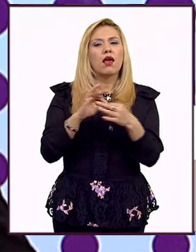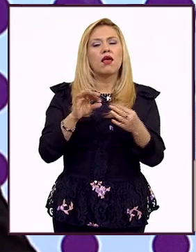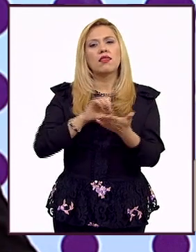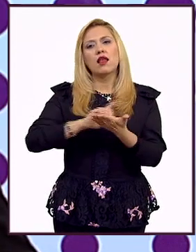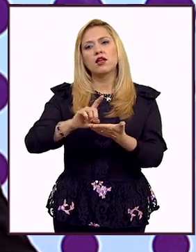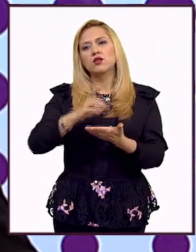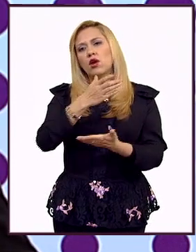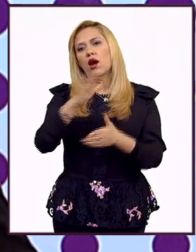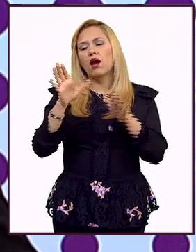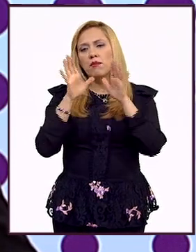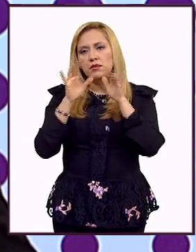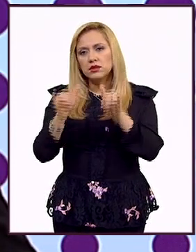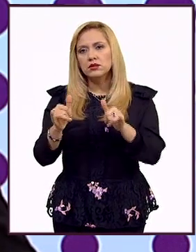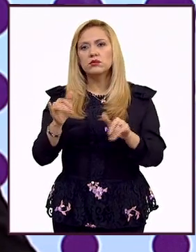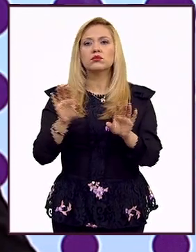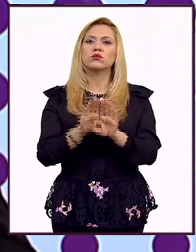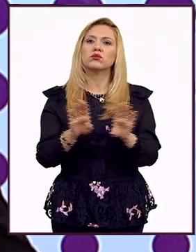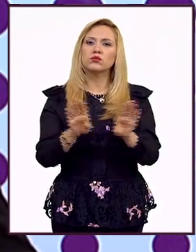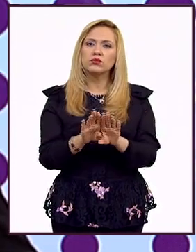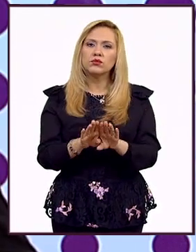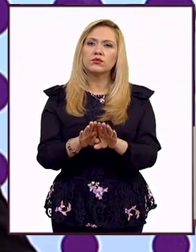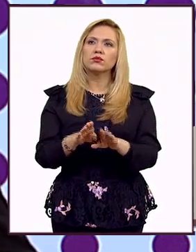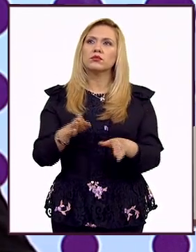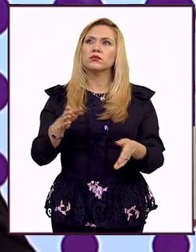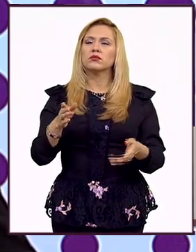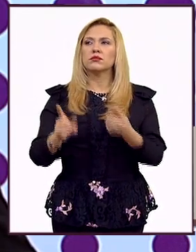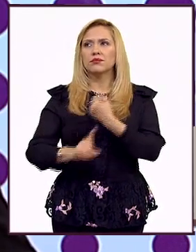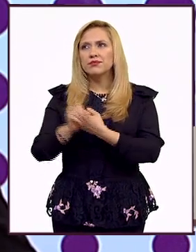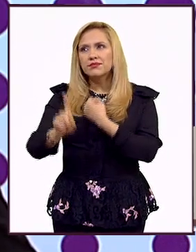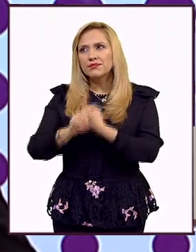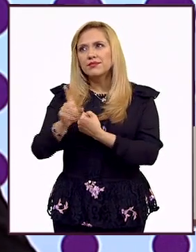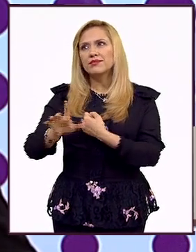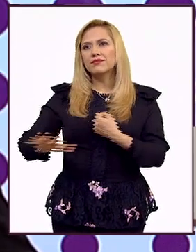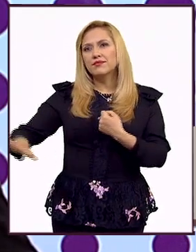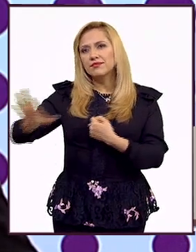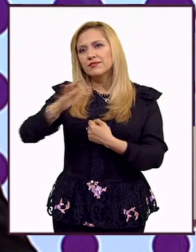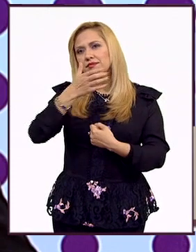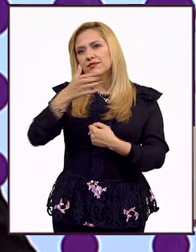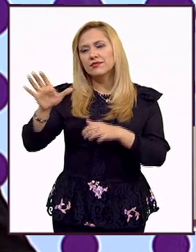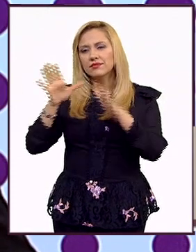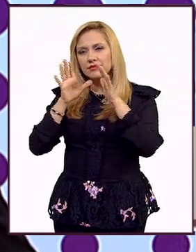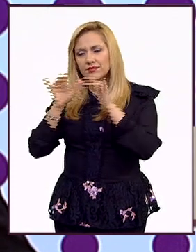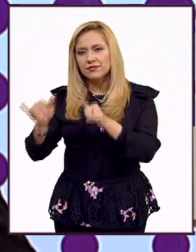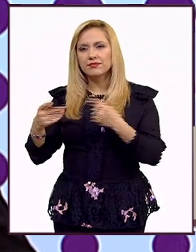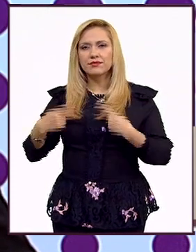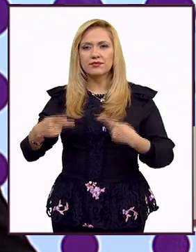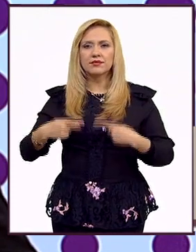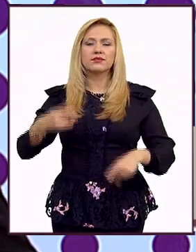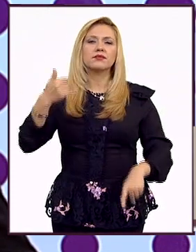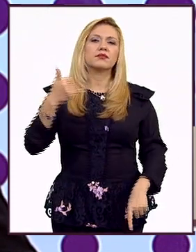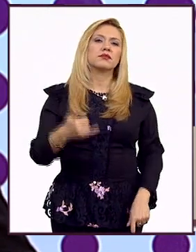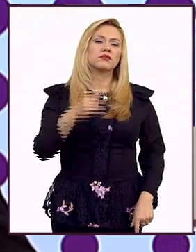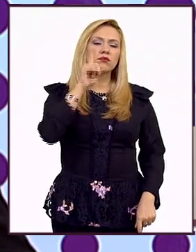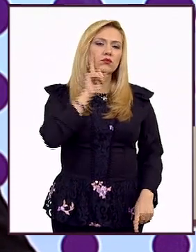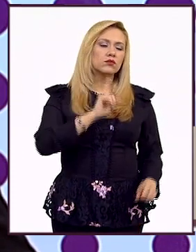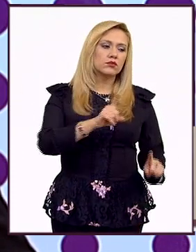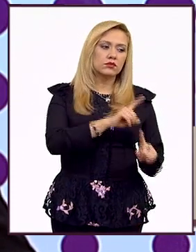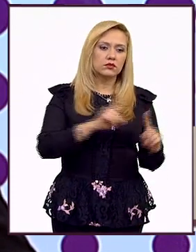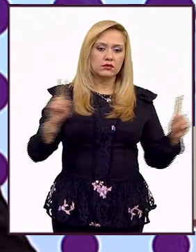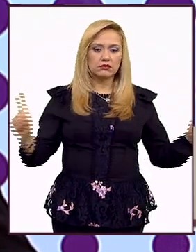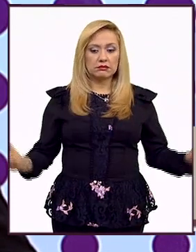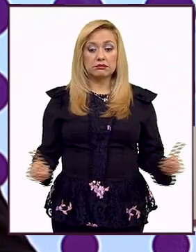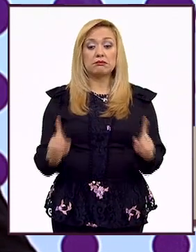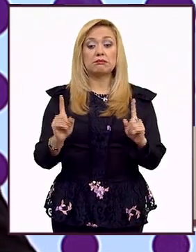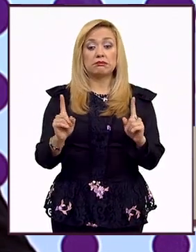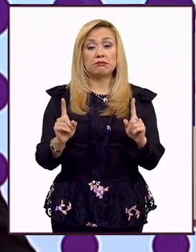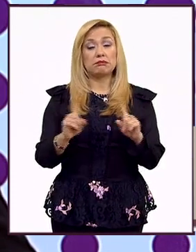sobre la relación entre la problemática que hay en el campesinado y las mujeres, o si hay un impacto de